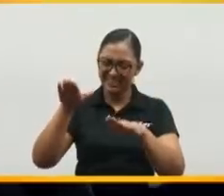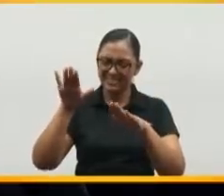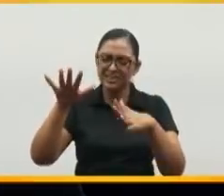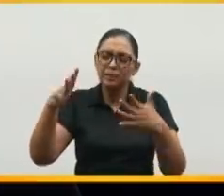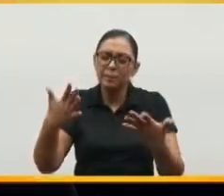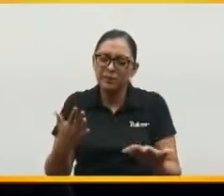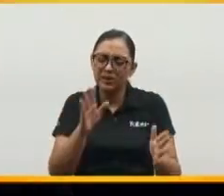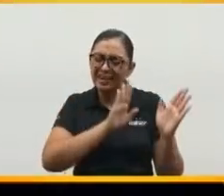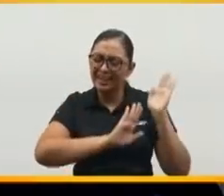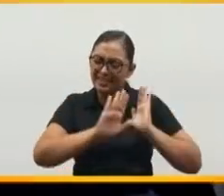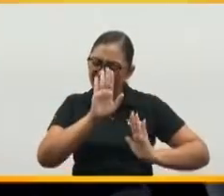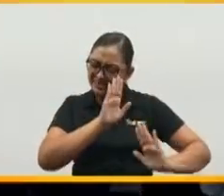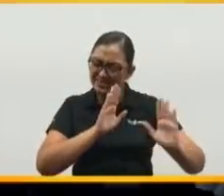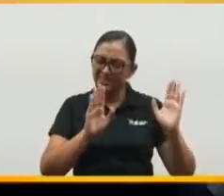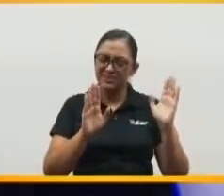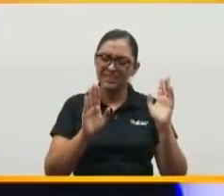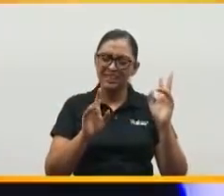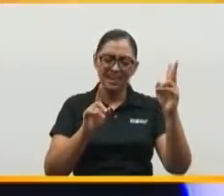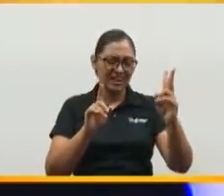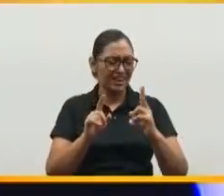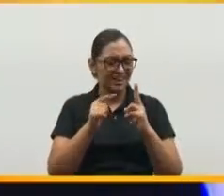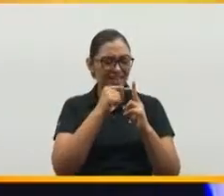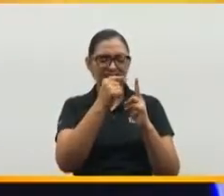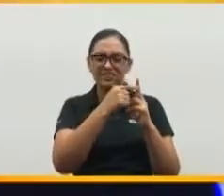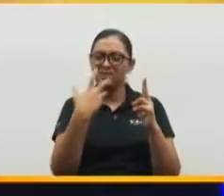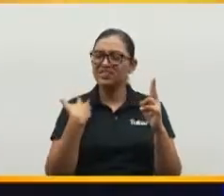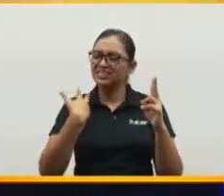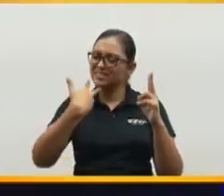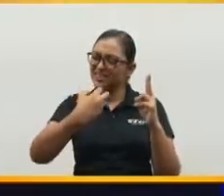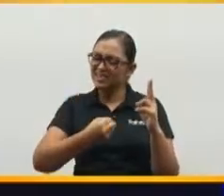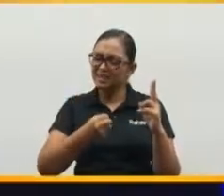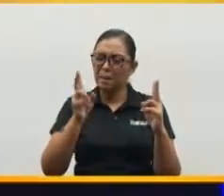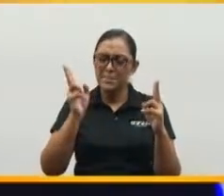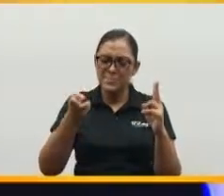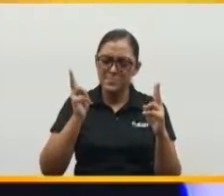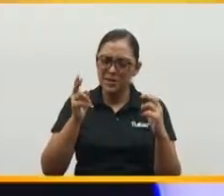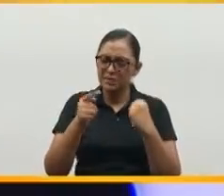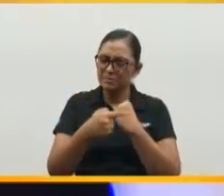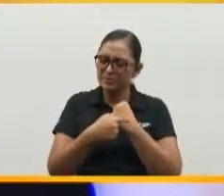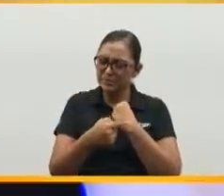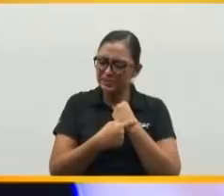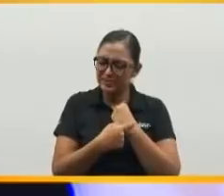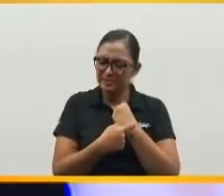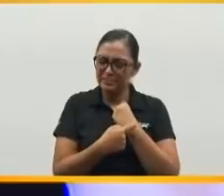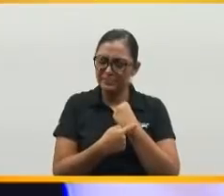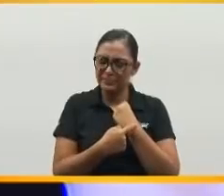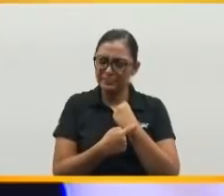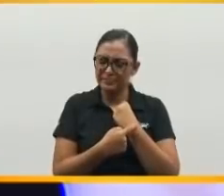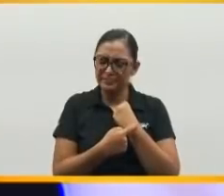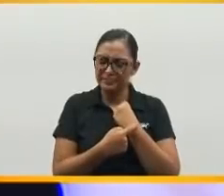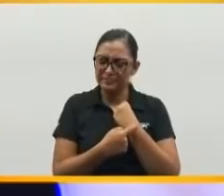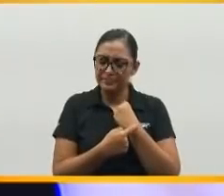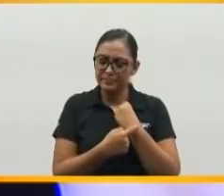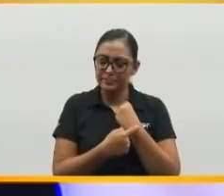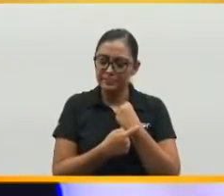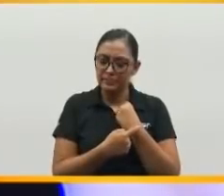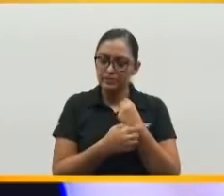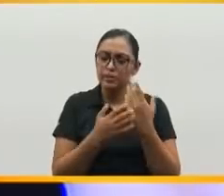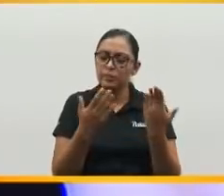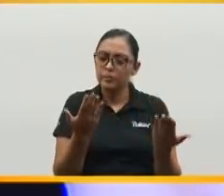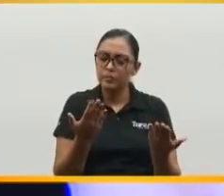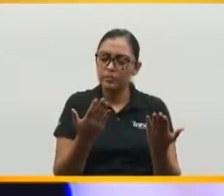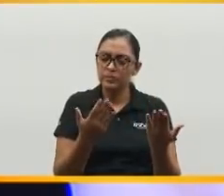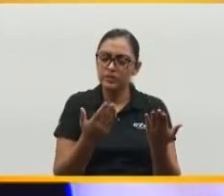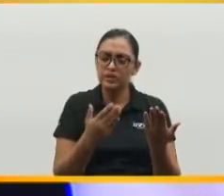historia. Por las dos sanidades que se dan, Señor, en un mismo evento, narrados en los diferentes evangelios. Nos lo